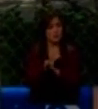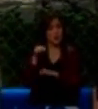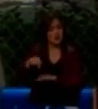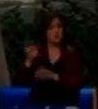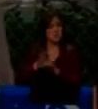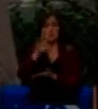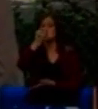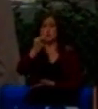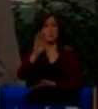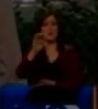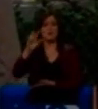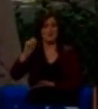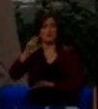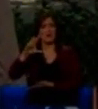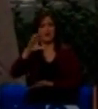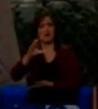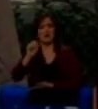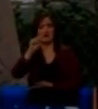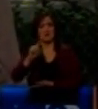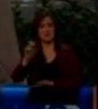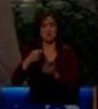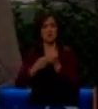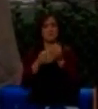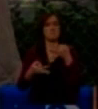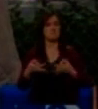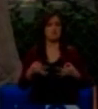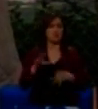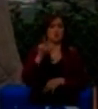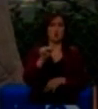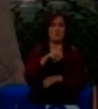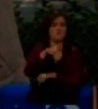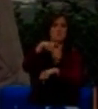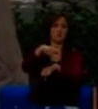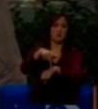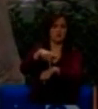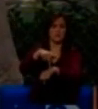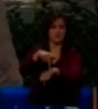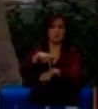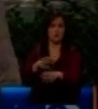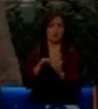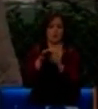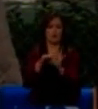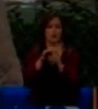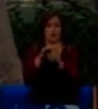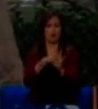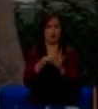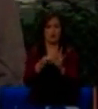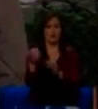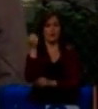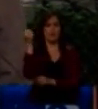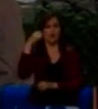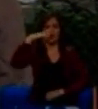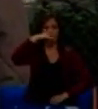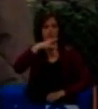benalcázar no cuenta ni con los recursos físicos ni con el ni con profesionales para contribuir de manera cabal con el derecho que